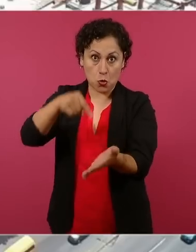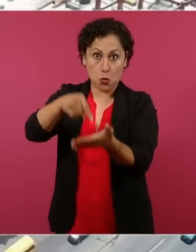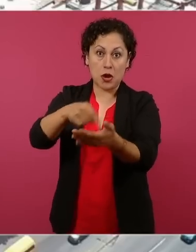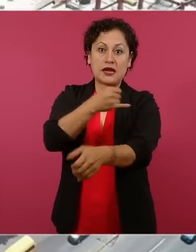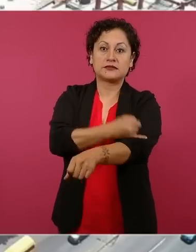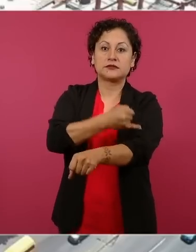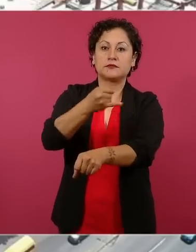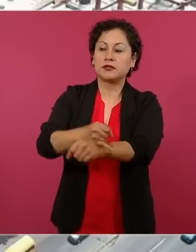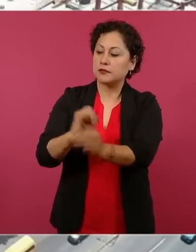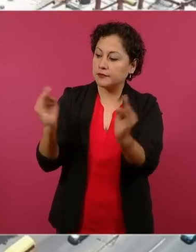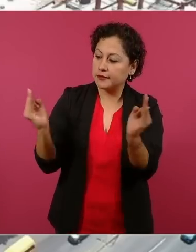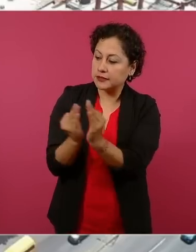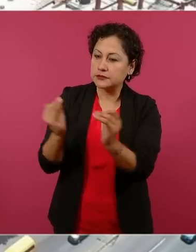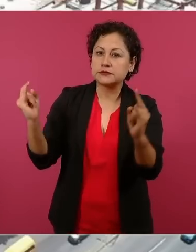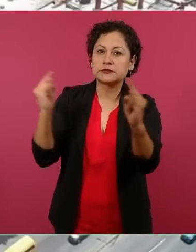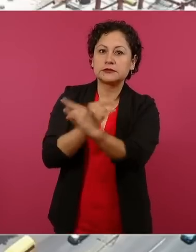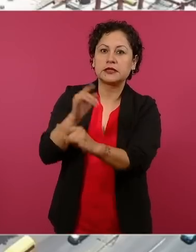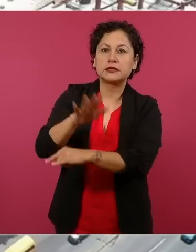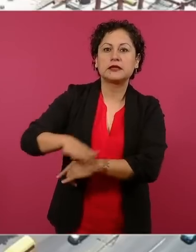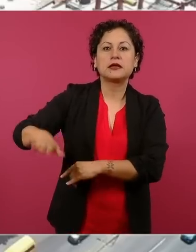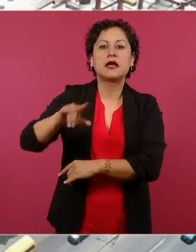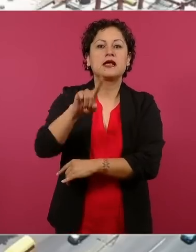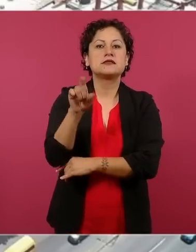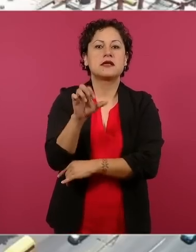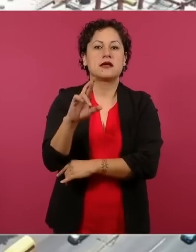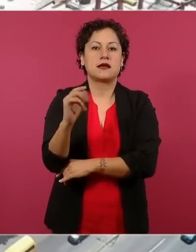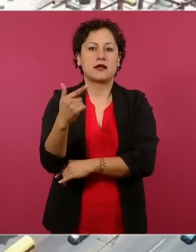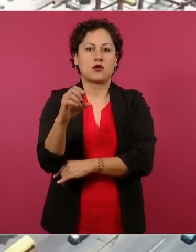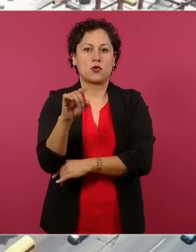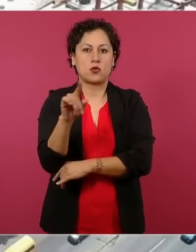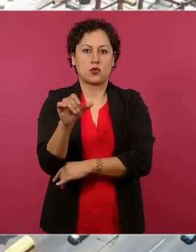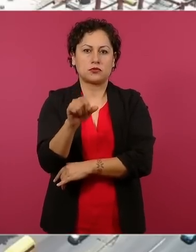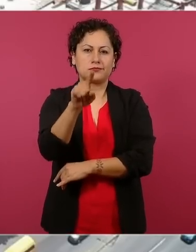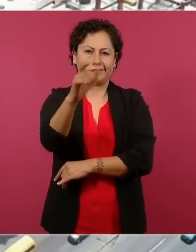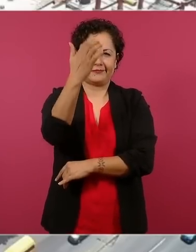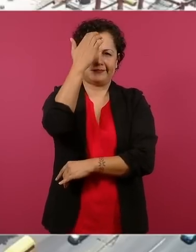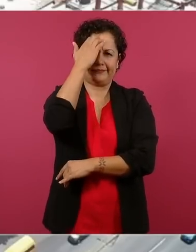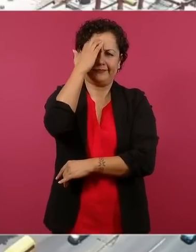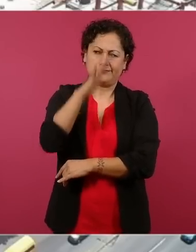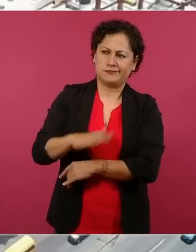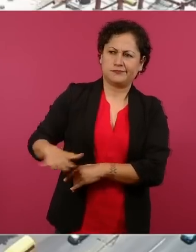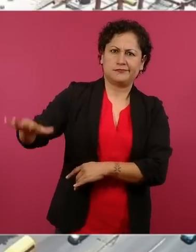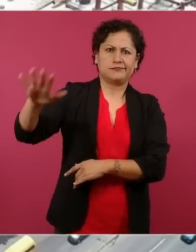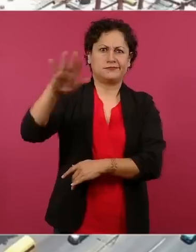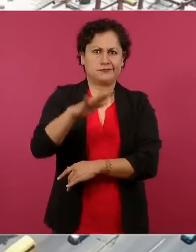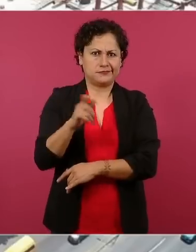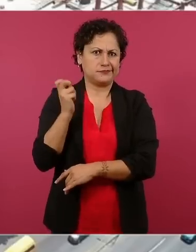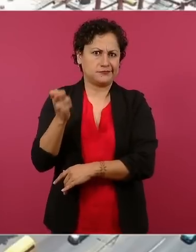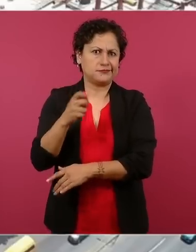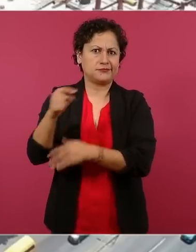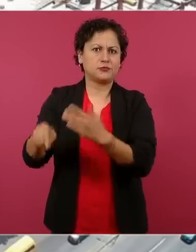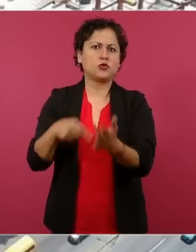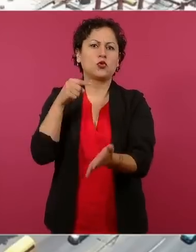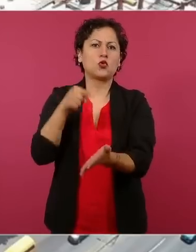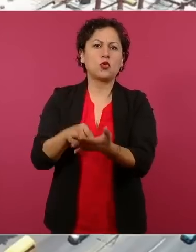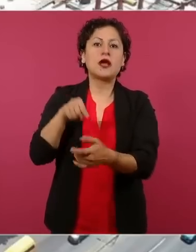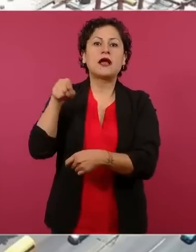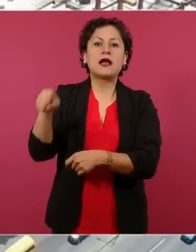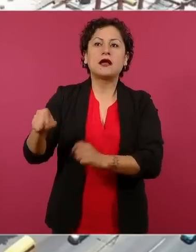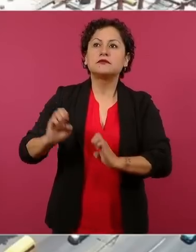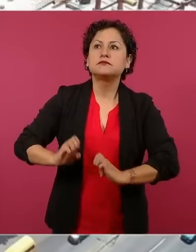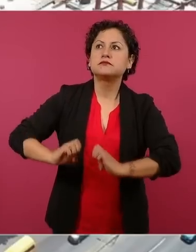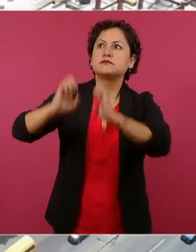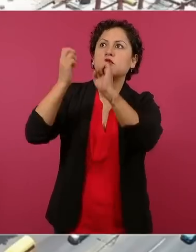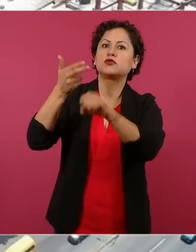de la avenida Zaragoza, un lugar que seguramente todos conocen, que necesitaba hacer la demolición